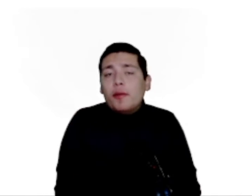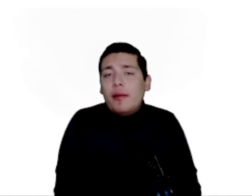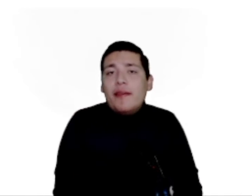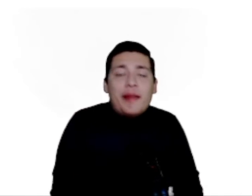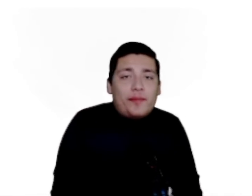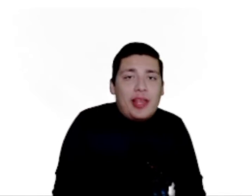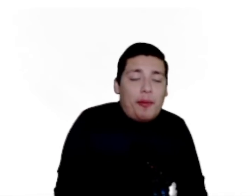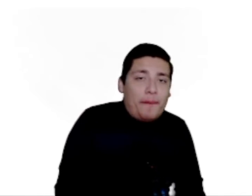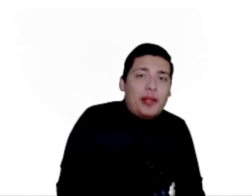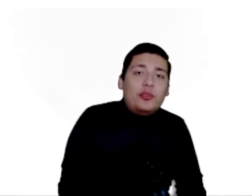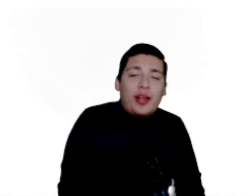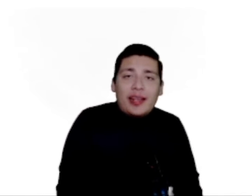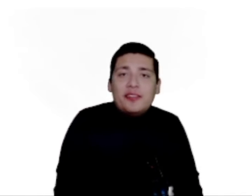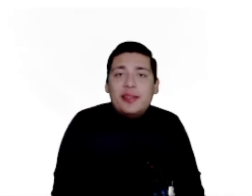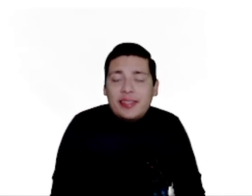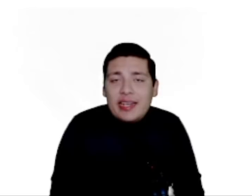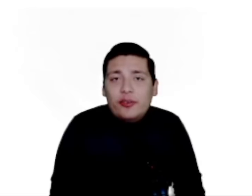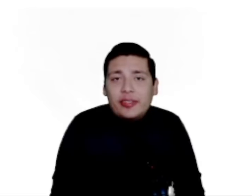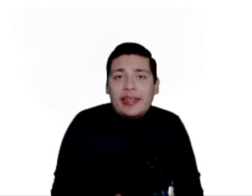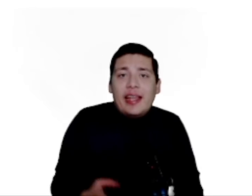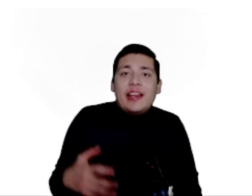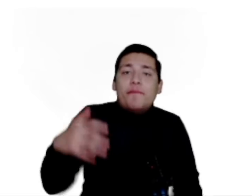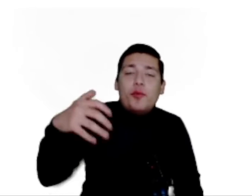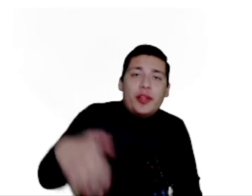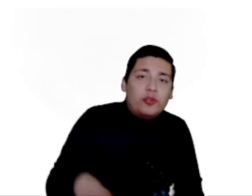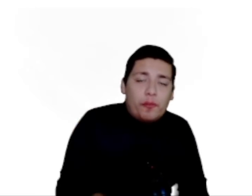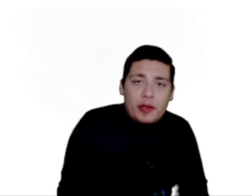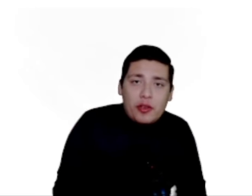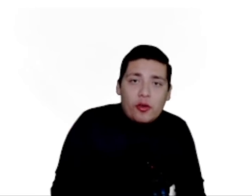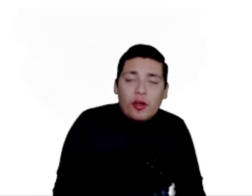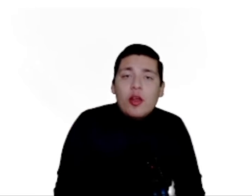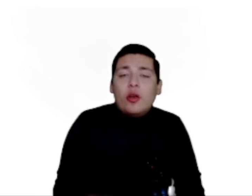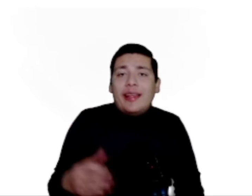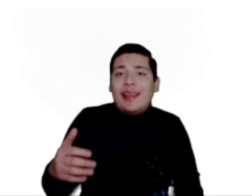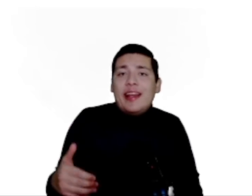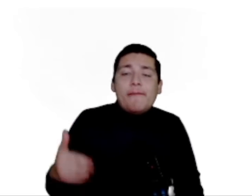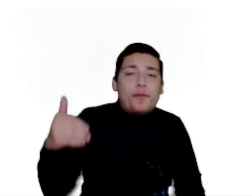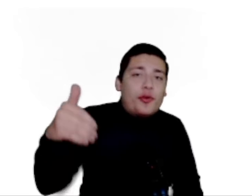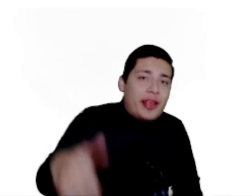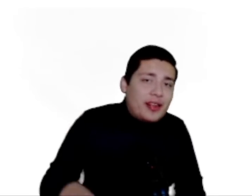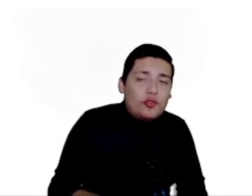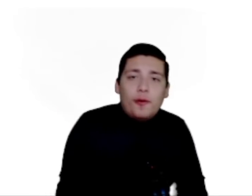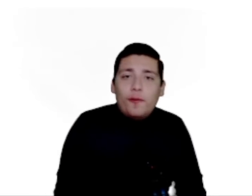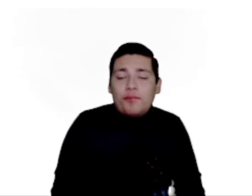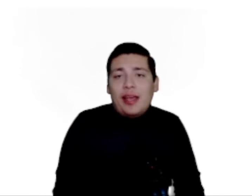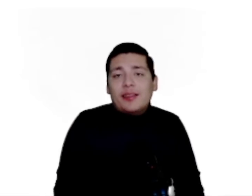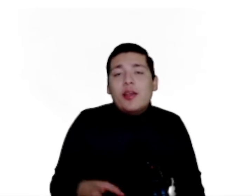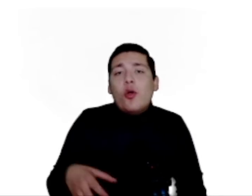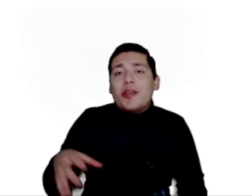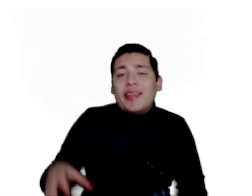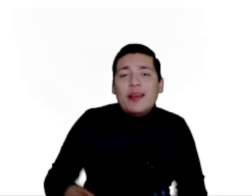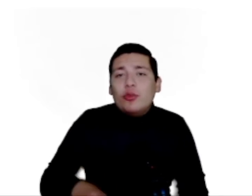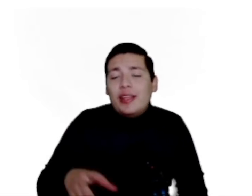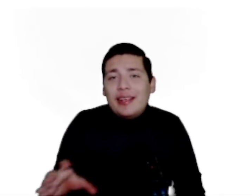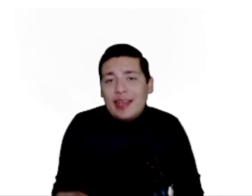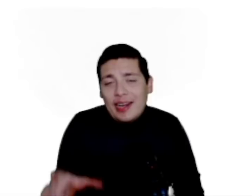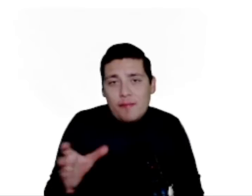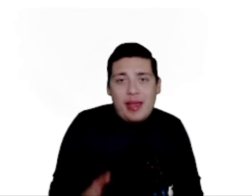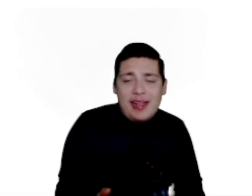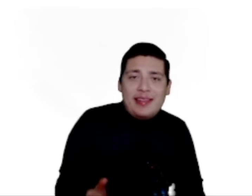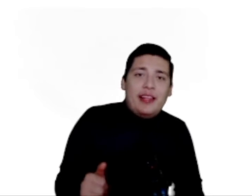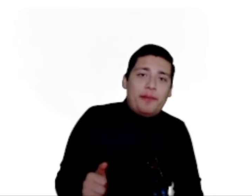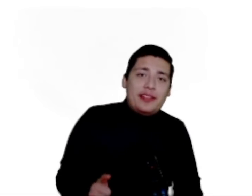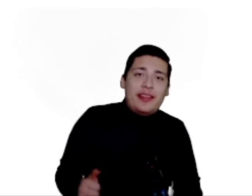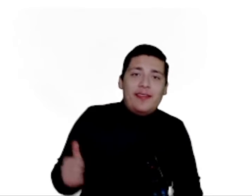muy probablemente habrá personajes mezquinos que quieran imponer su opinión, que quieran imponer su voluntad, o que quieran utilizar